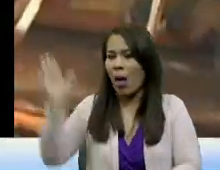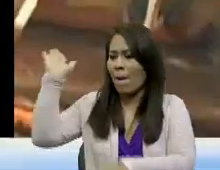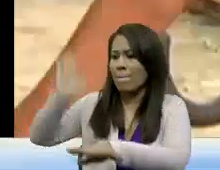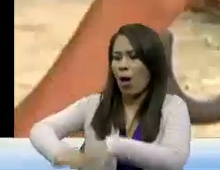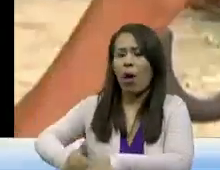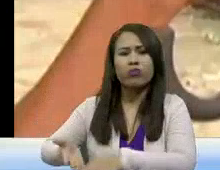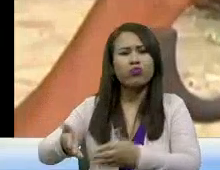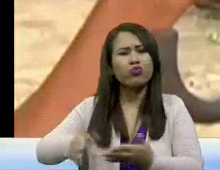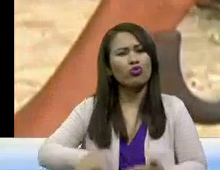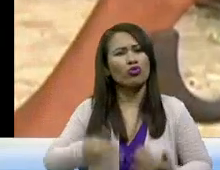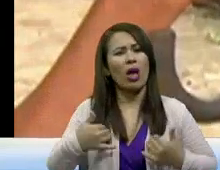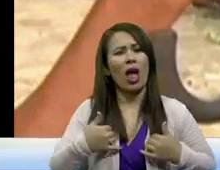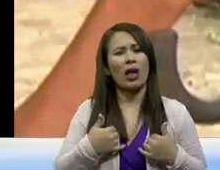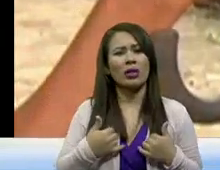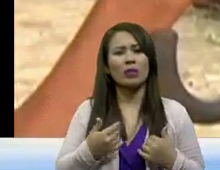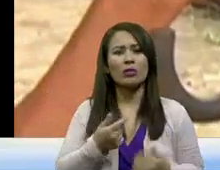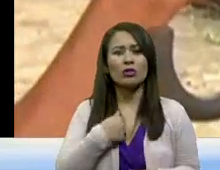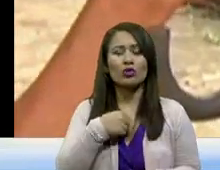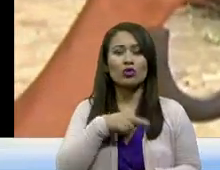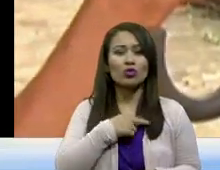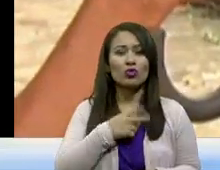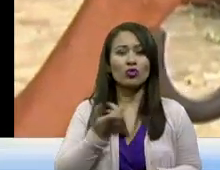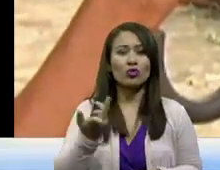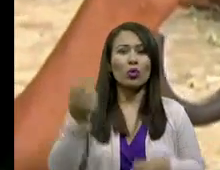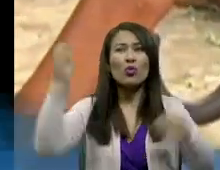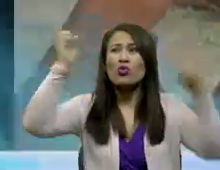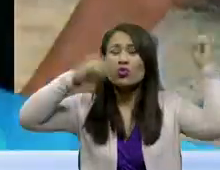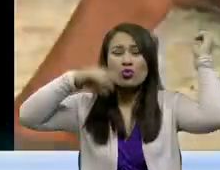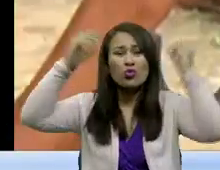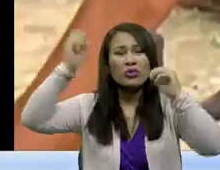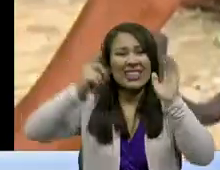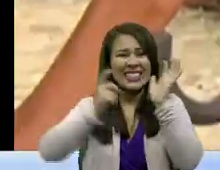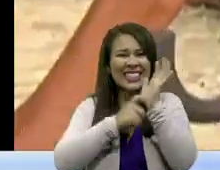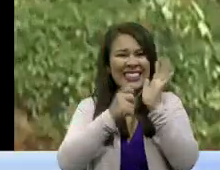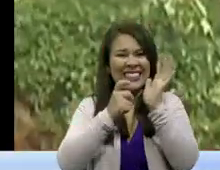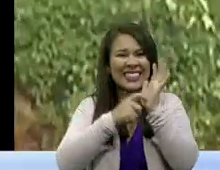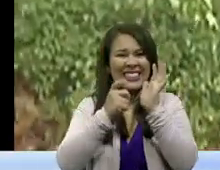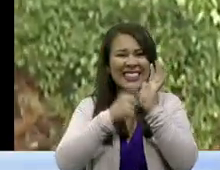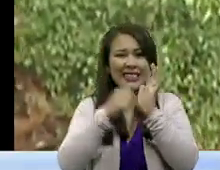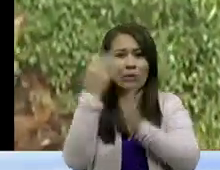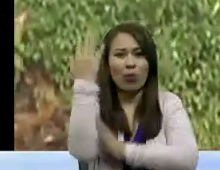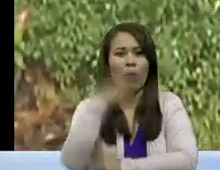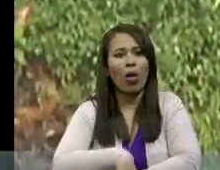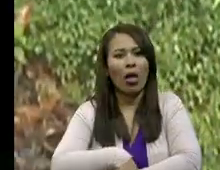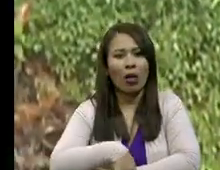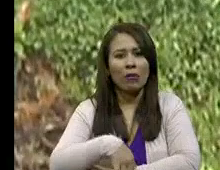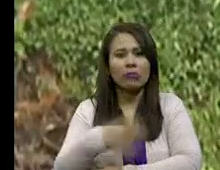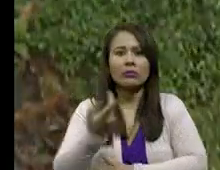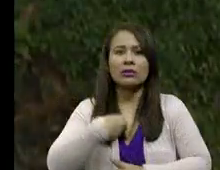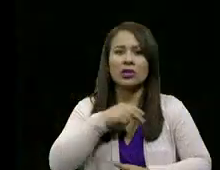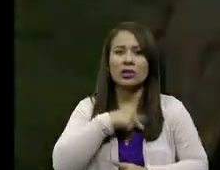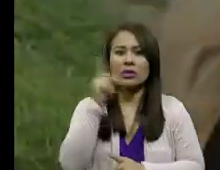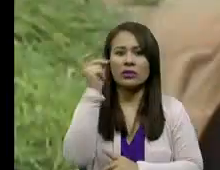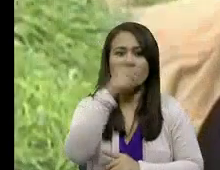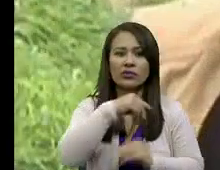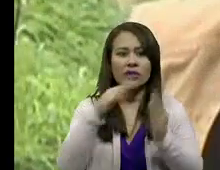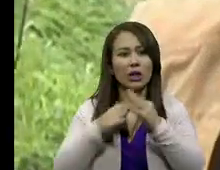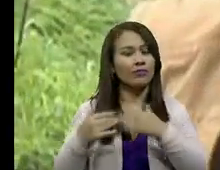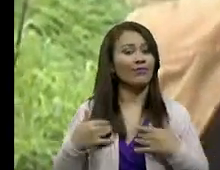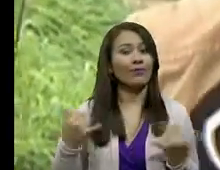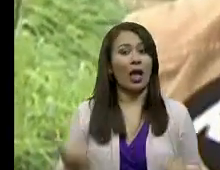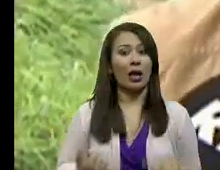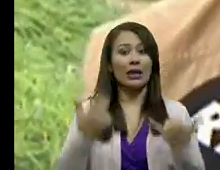también. Los palos ya se fueron pudriendo, lo que llovía también y todo eso se pudieron, pues, y ya en esta se nos cayó. Bueno, hay